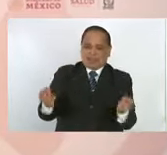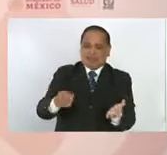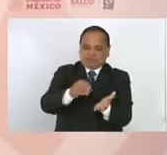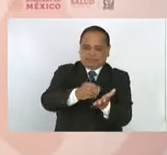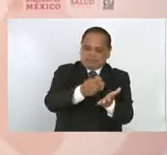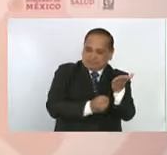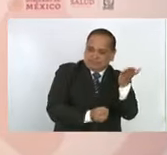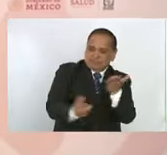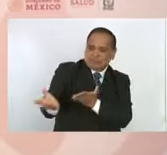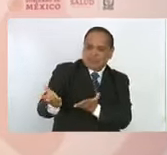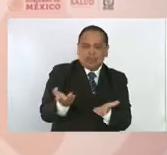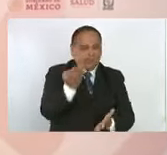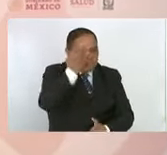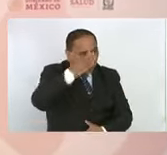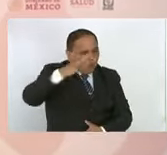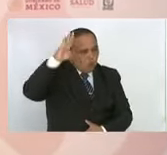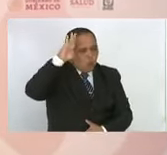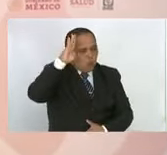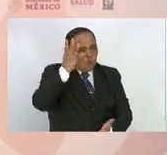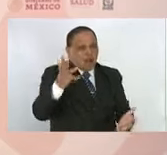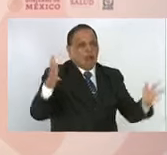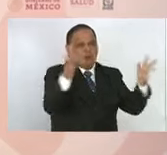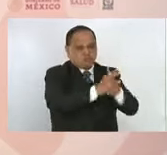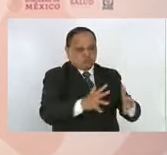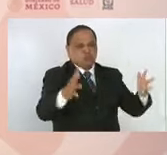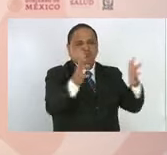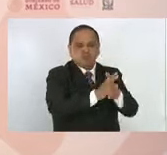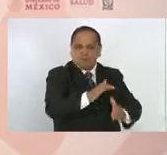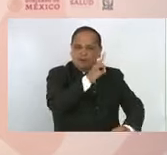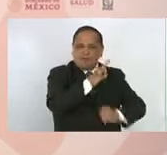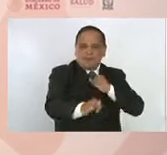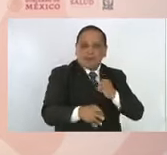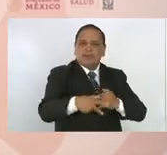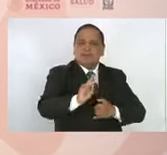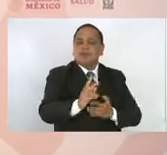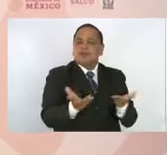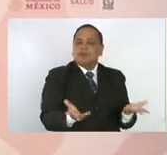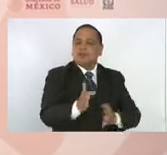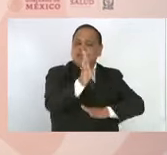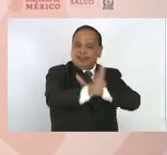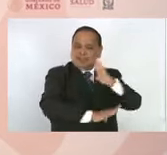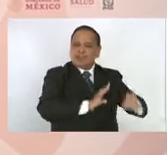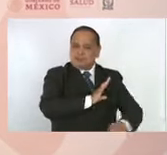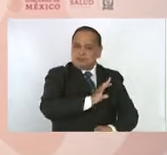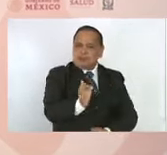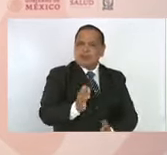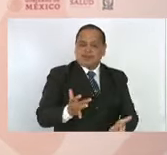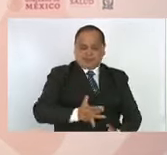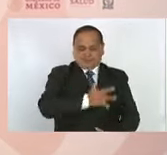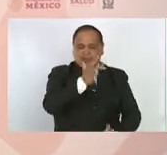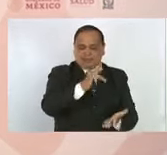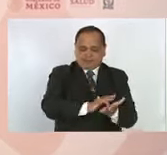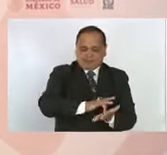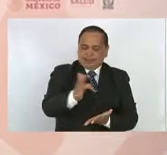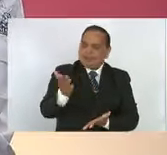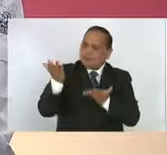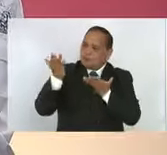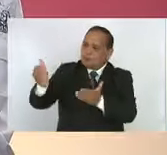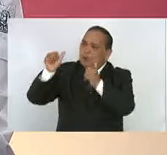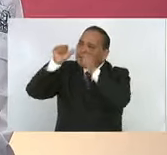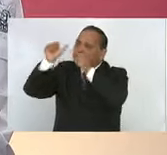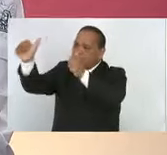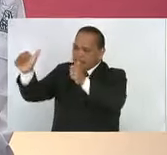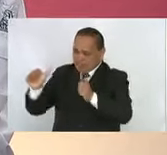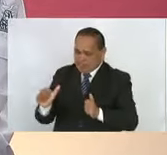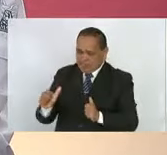lucha en Cuba está en su etapa final y el combate decisivo se librará con las mayores probabilidades de éxito. Agradezco la nobilísima atención que nos dispensó